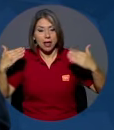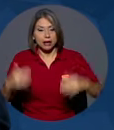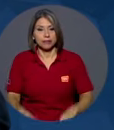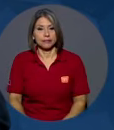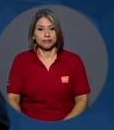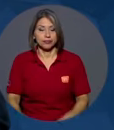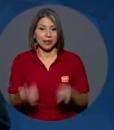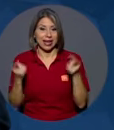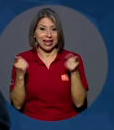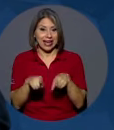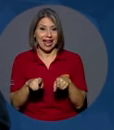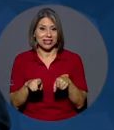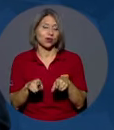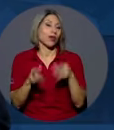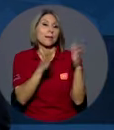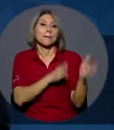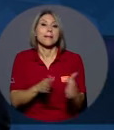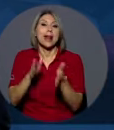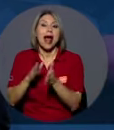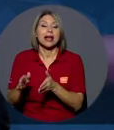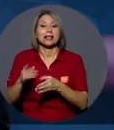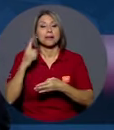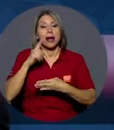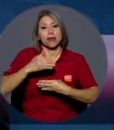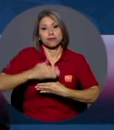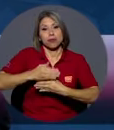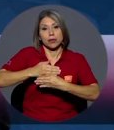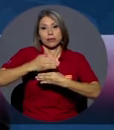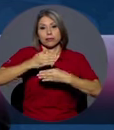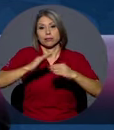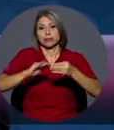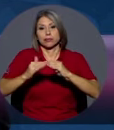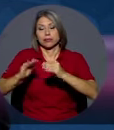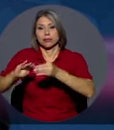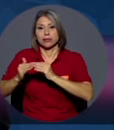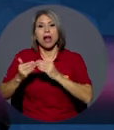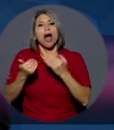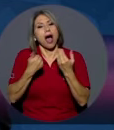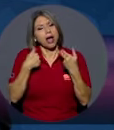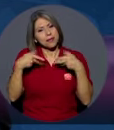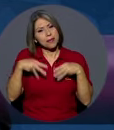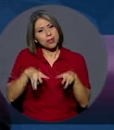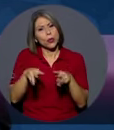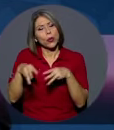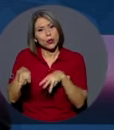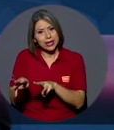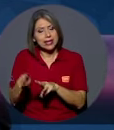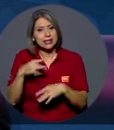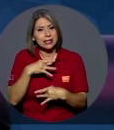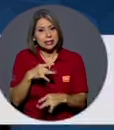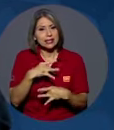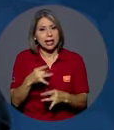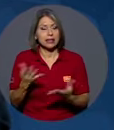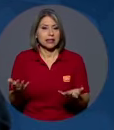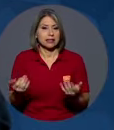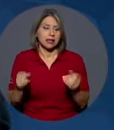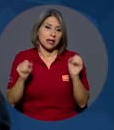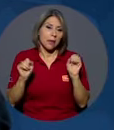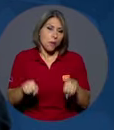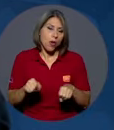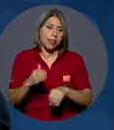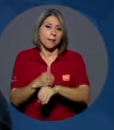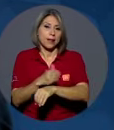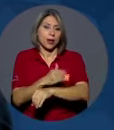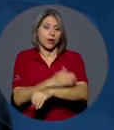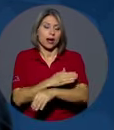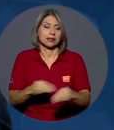ambiental. En el caso de los planes de ordenamiento territorial, hay unas metodologías que son también interesantes, que